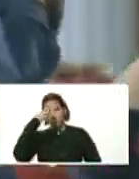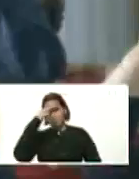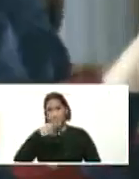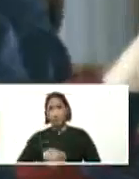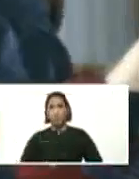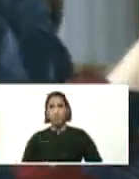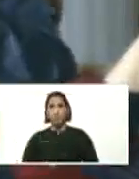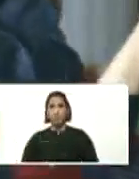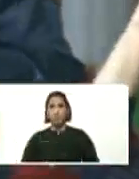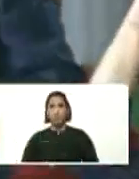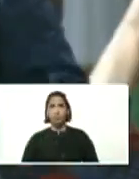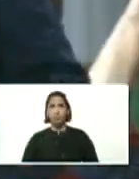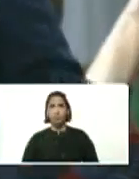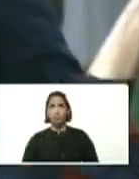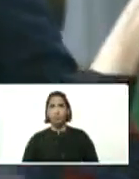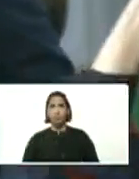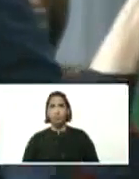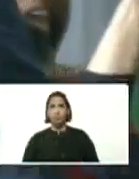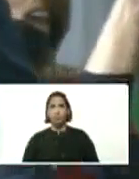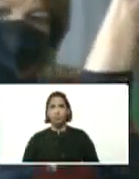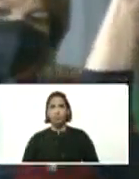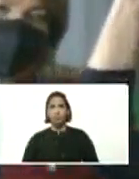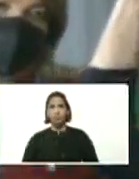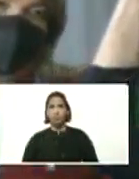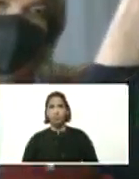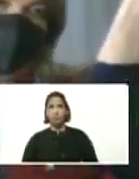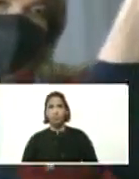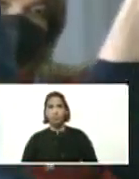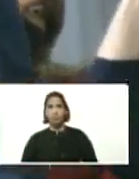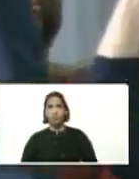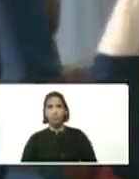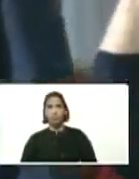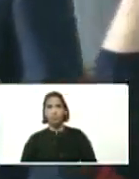dudas, Pepe Rangel es hijo de su padre, así lo creo.